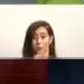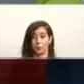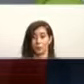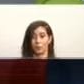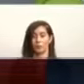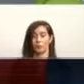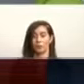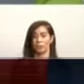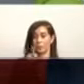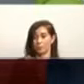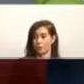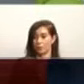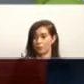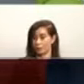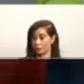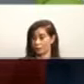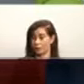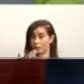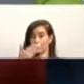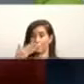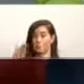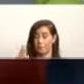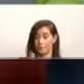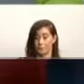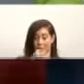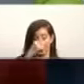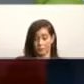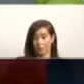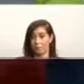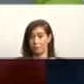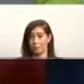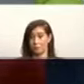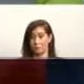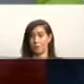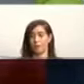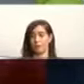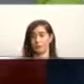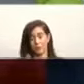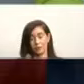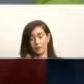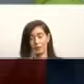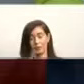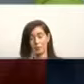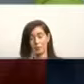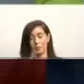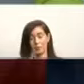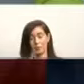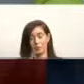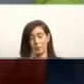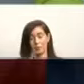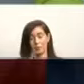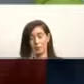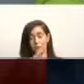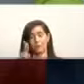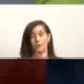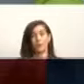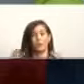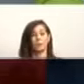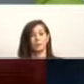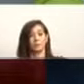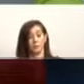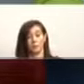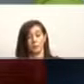ha incurrido en esa falta, eso es una falta grave que debe ser investigada por el Servicio Nacional de Salud